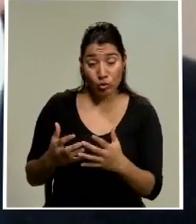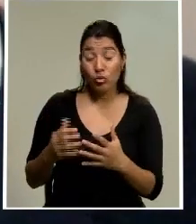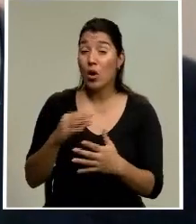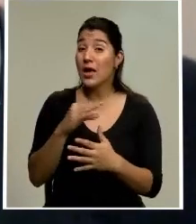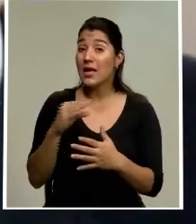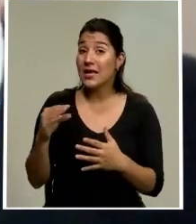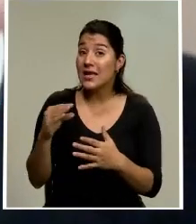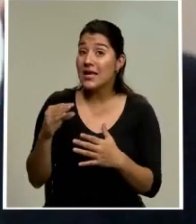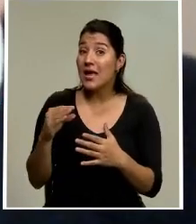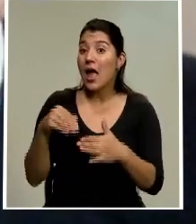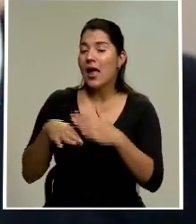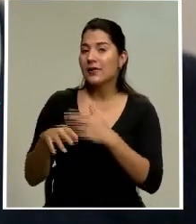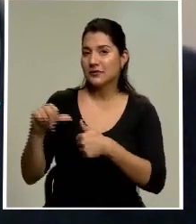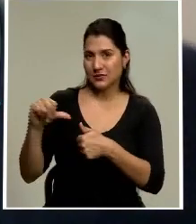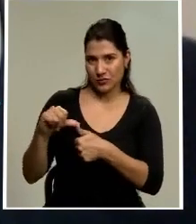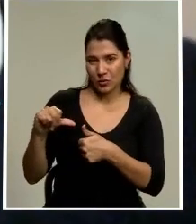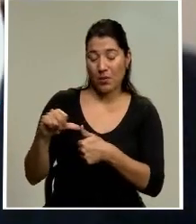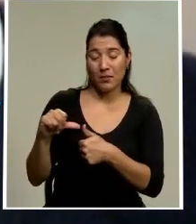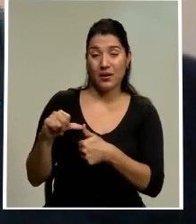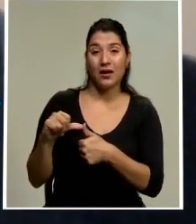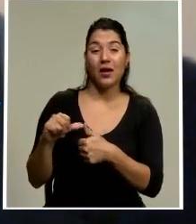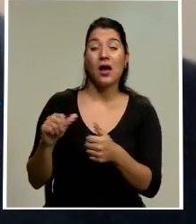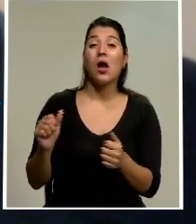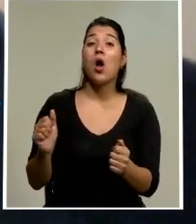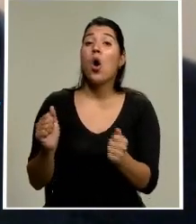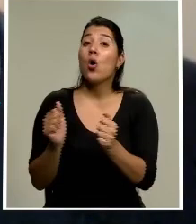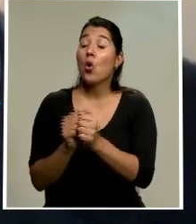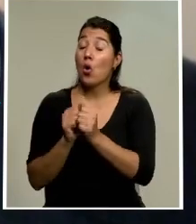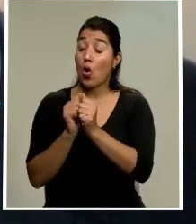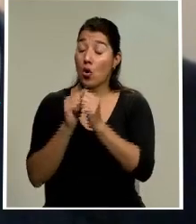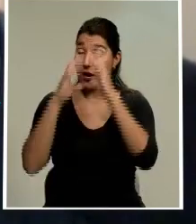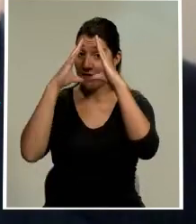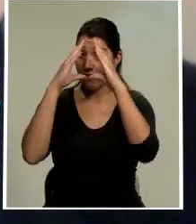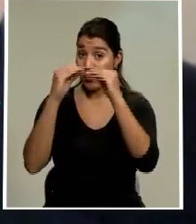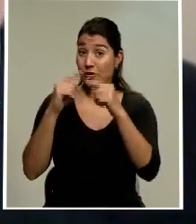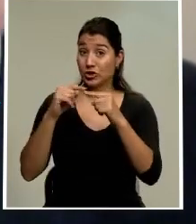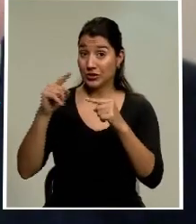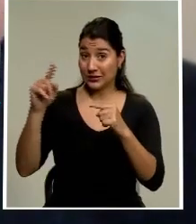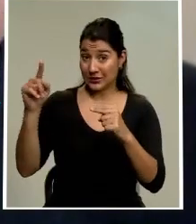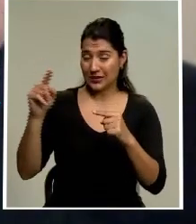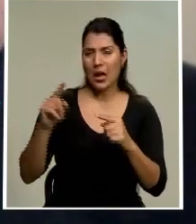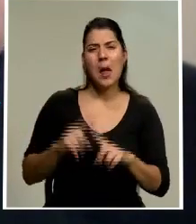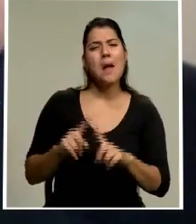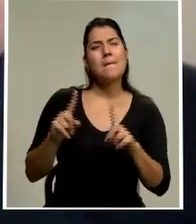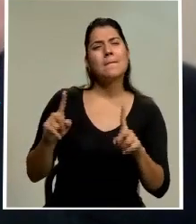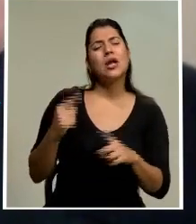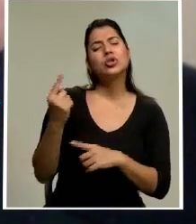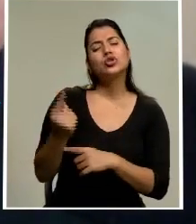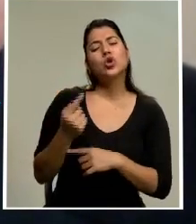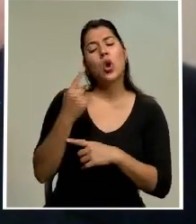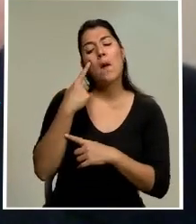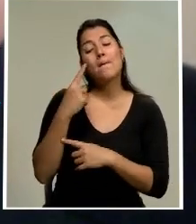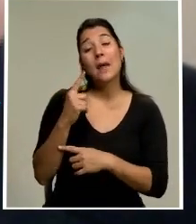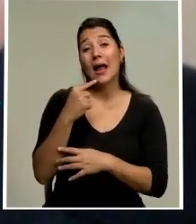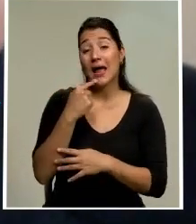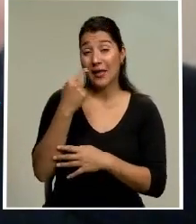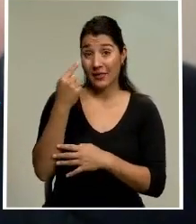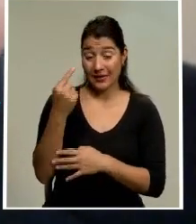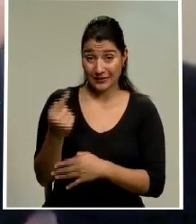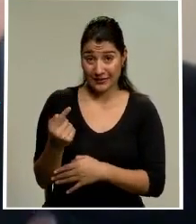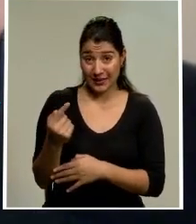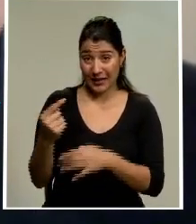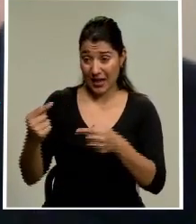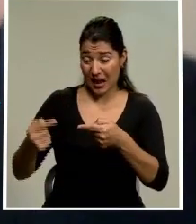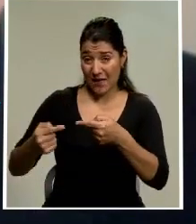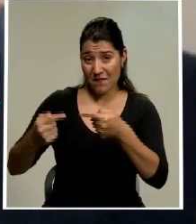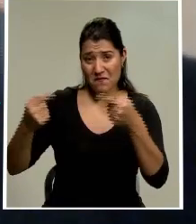vecinos, lamentablemente con datos estadísticos mayores. Pero nada más para decirle que el